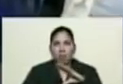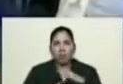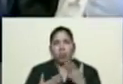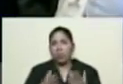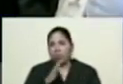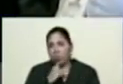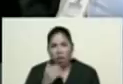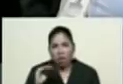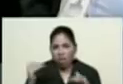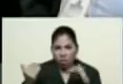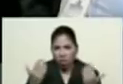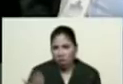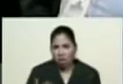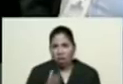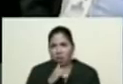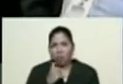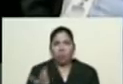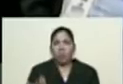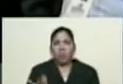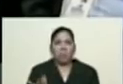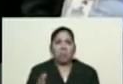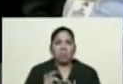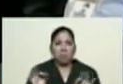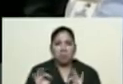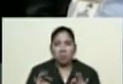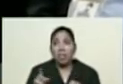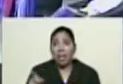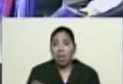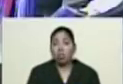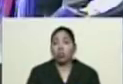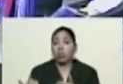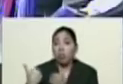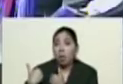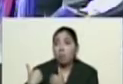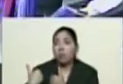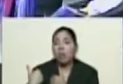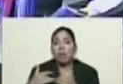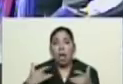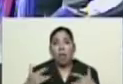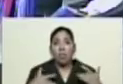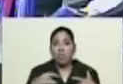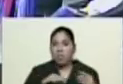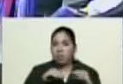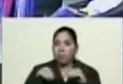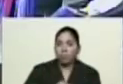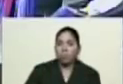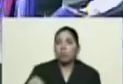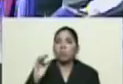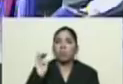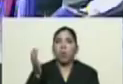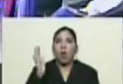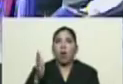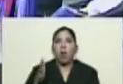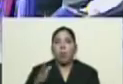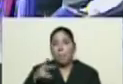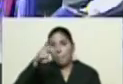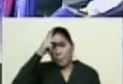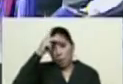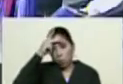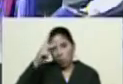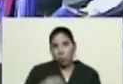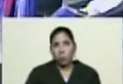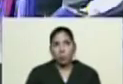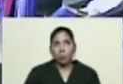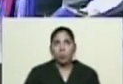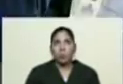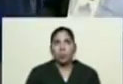anfitriones de la cumbre de las Américas. Ahora ellos como anfitriones vetan la participación de Venezuela. No tienen ninguna